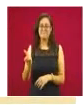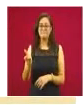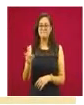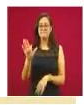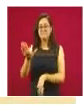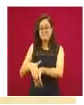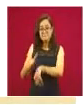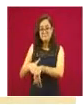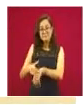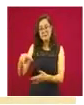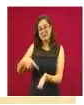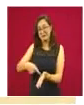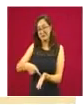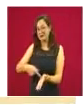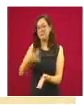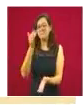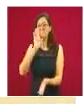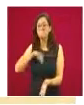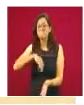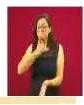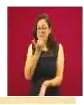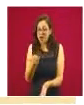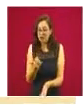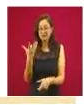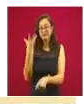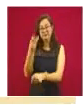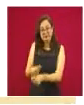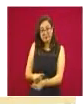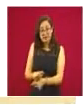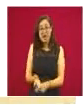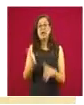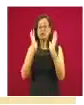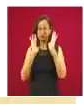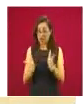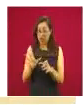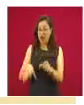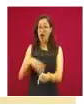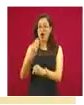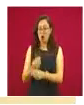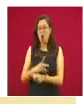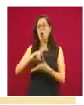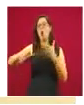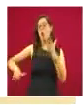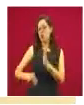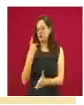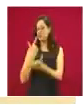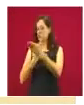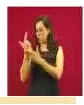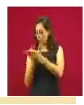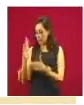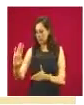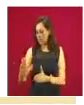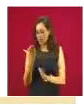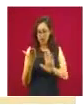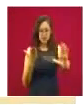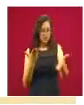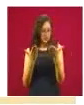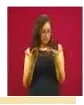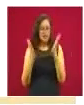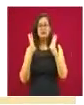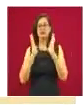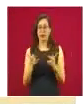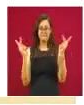para solicitar una aclaración, y una vez hecha esta aclaración, vuelves a consultar tu estado de cuenta para corroborar si ya se actualizó